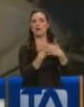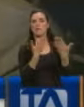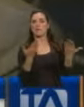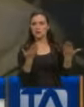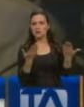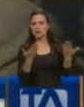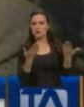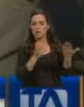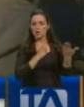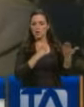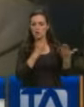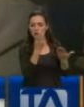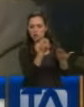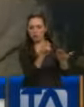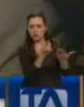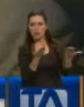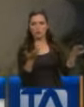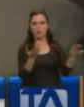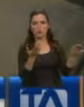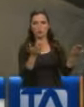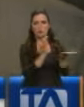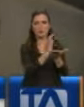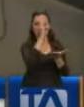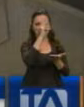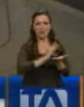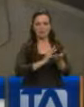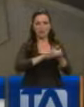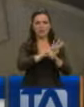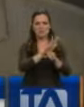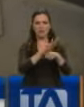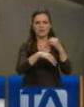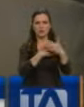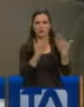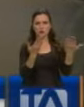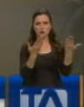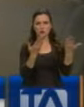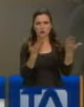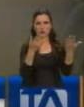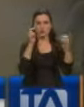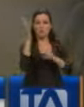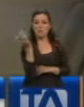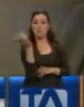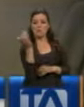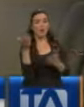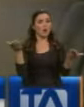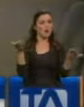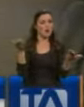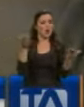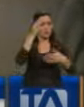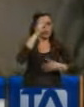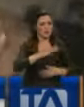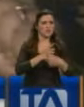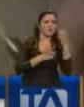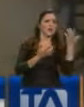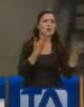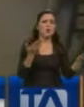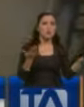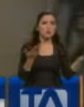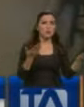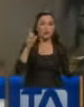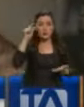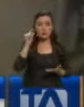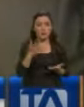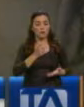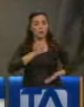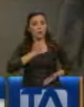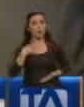unos recursos del ISFA, afectando al RIM y a la cesantía militar. Entonces, esos recursos no son del Estado,